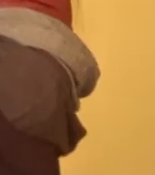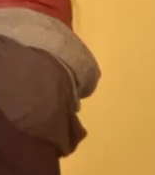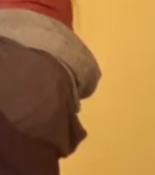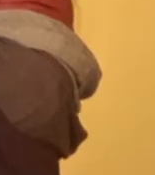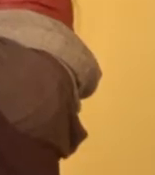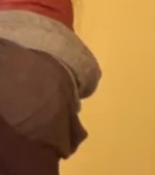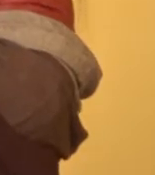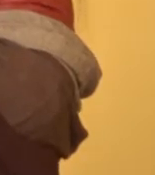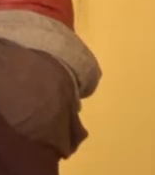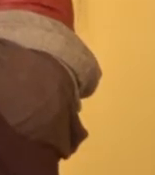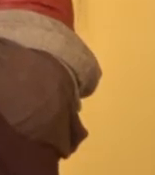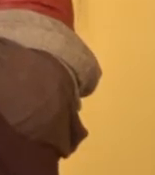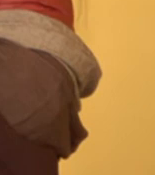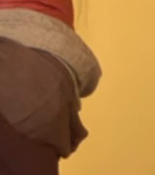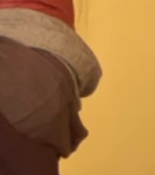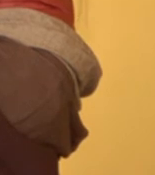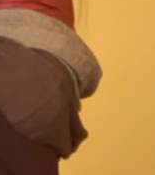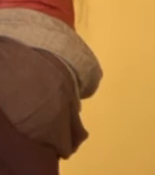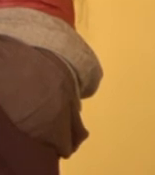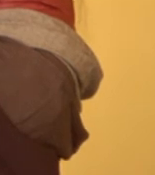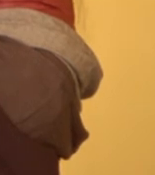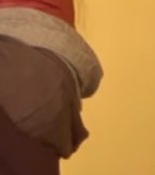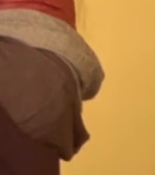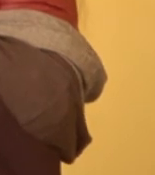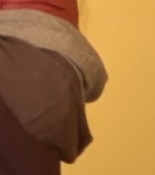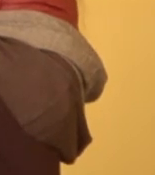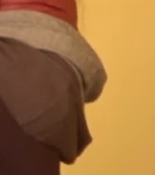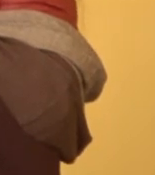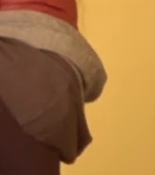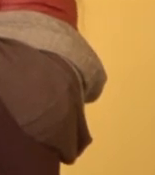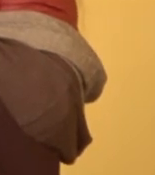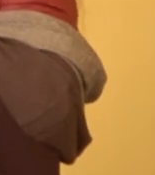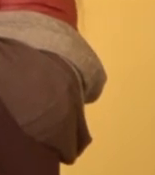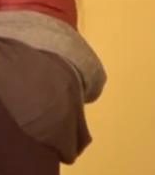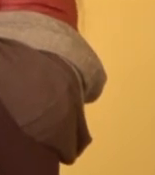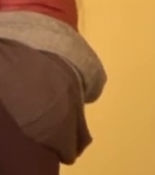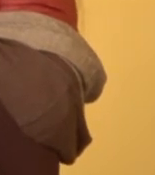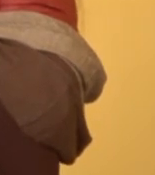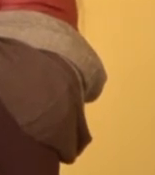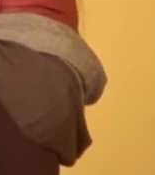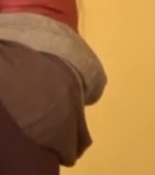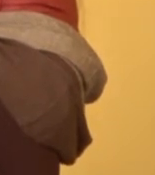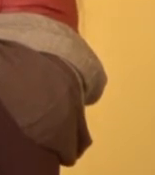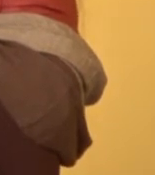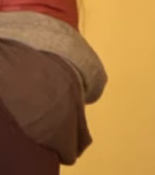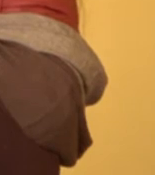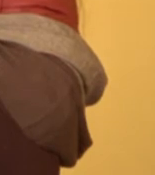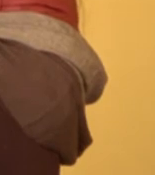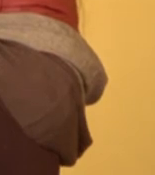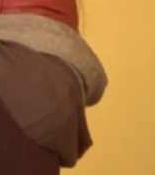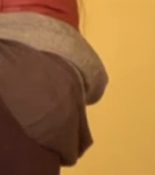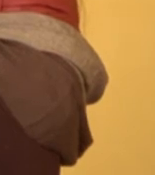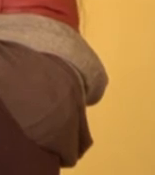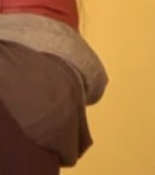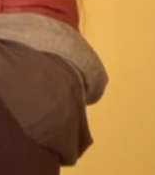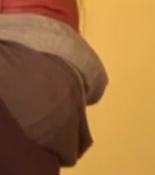Es miembro de la asociación, es amiga, y a mí, por mucho que me digan siempre que el sitio es adaptado o que no hay barrera,